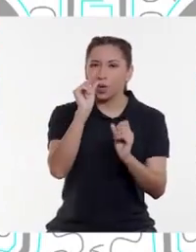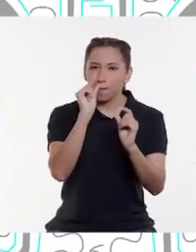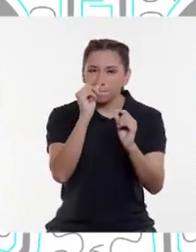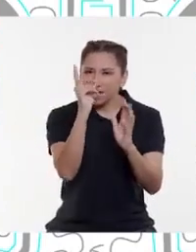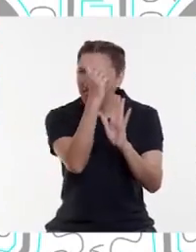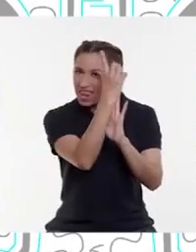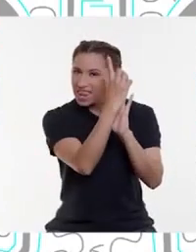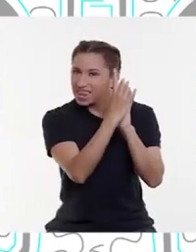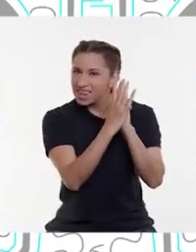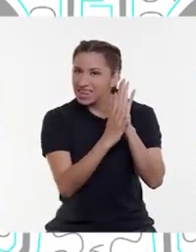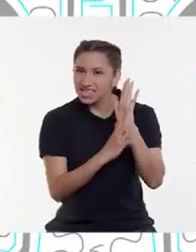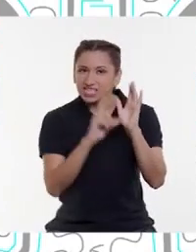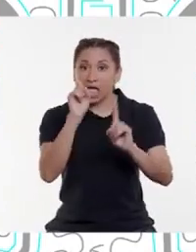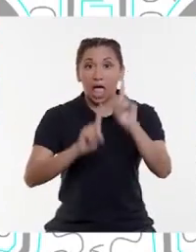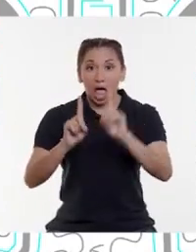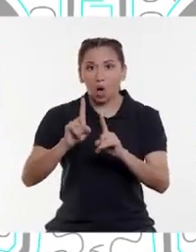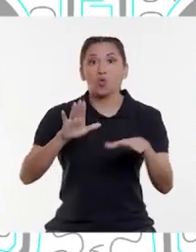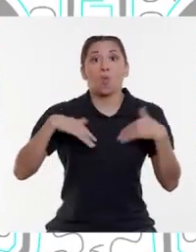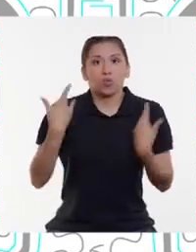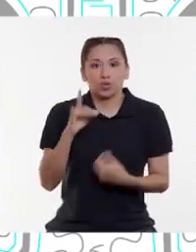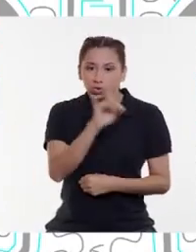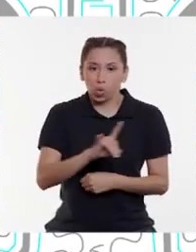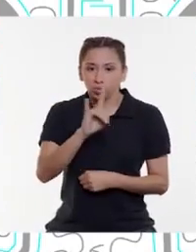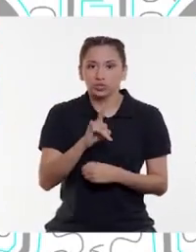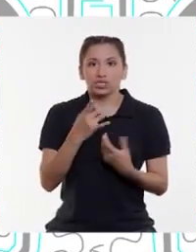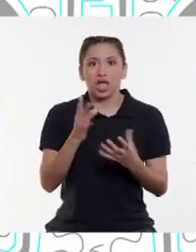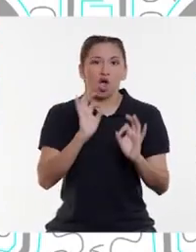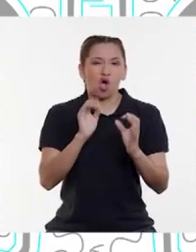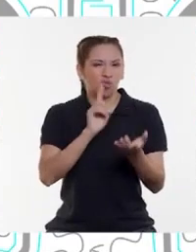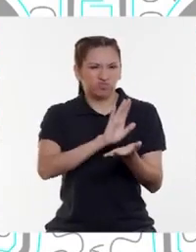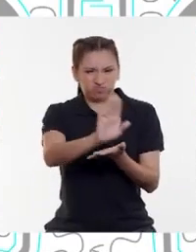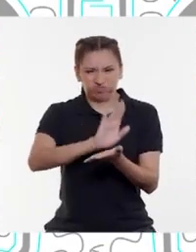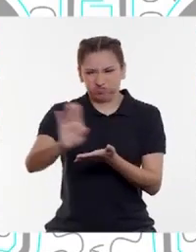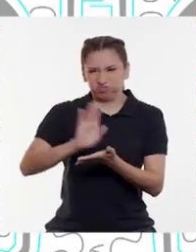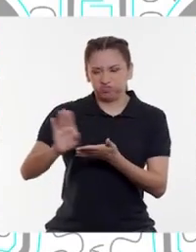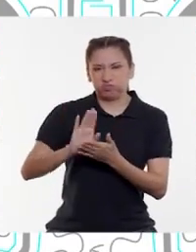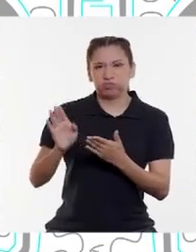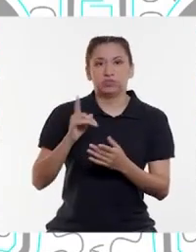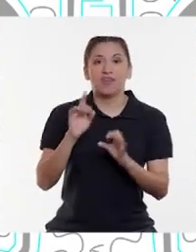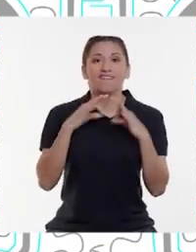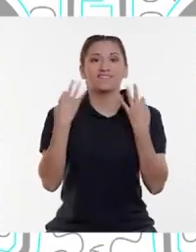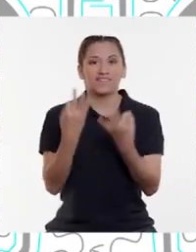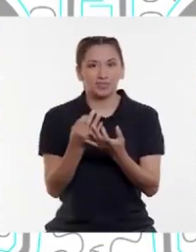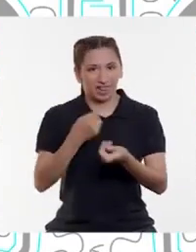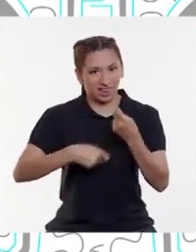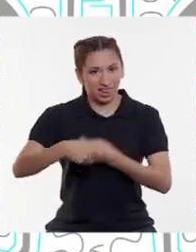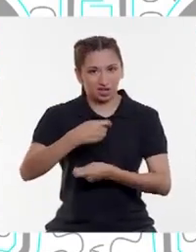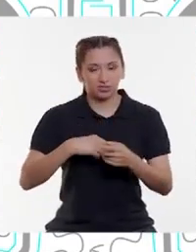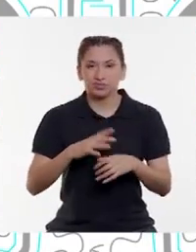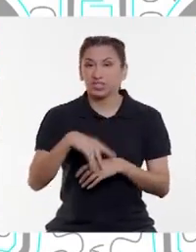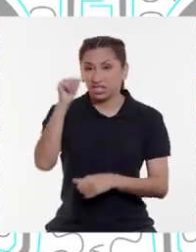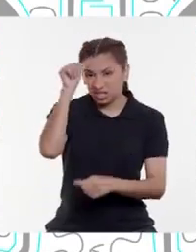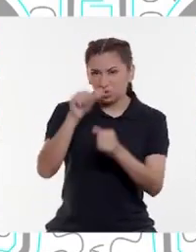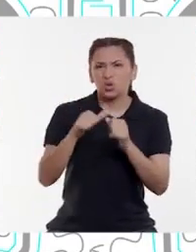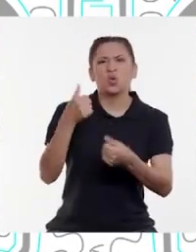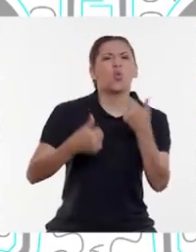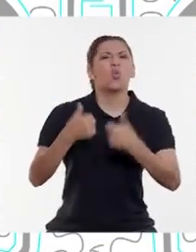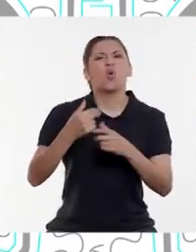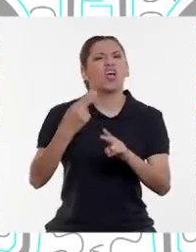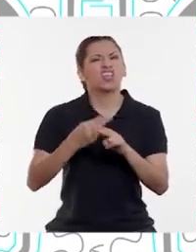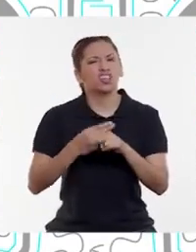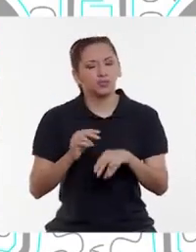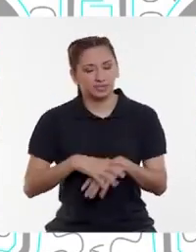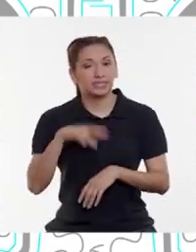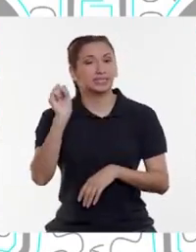pequeña lista de algunos materiales que podemos evitar o disminuir dentro de nuestros negocios familiares. ¿Recuerdan cuáles